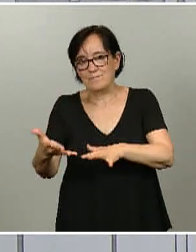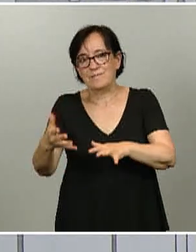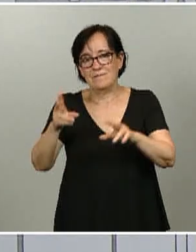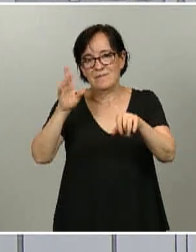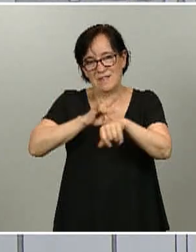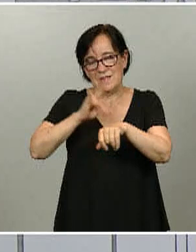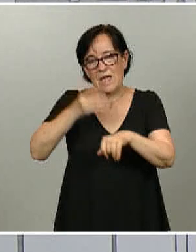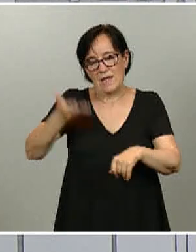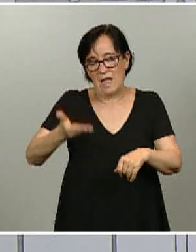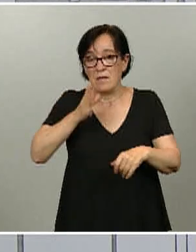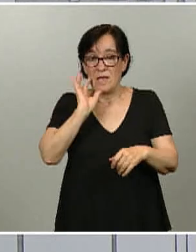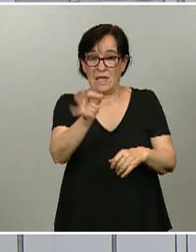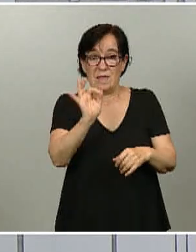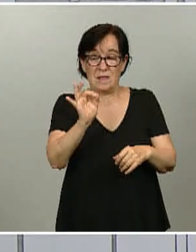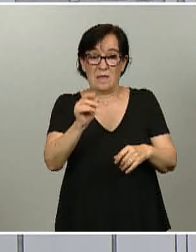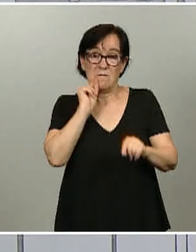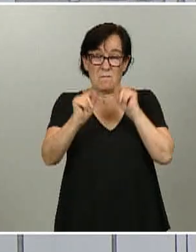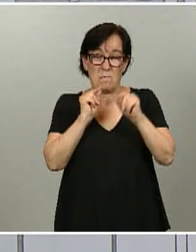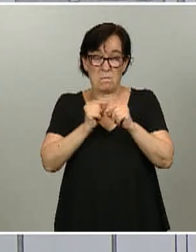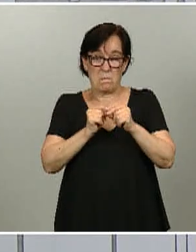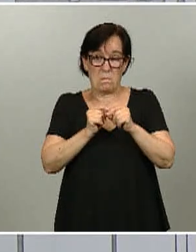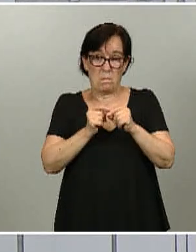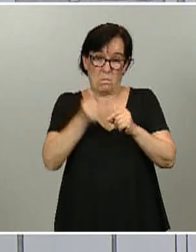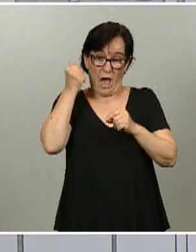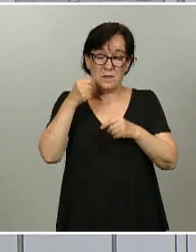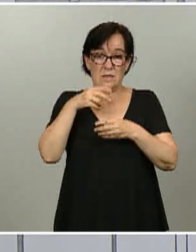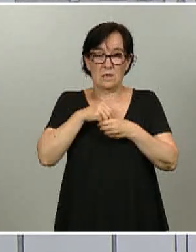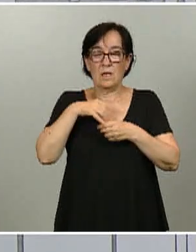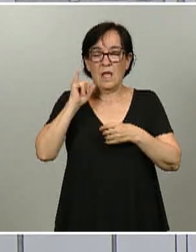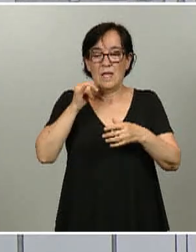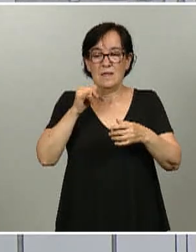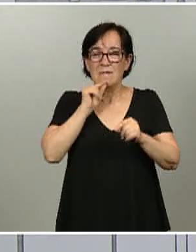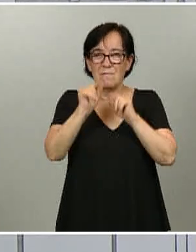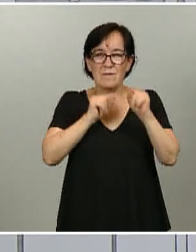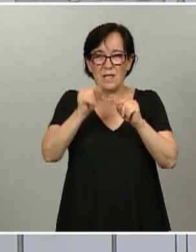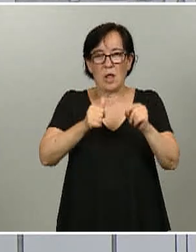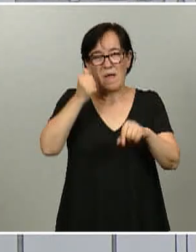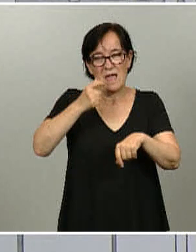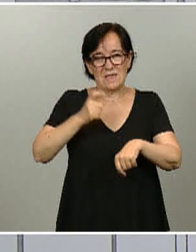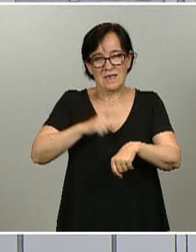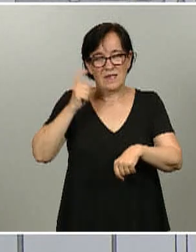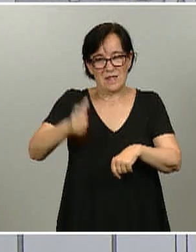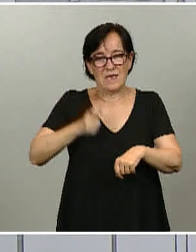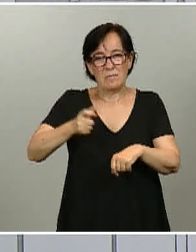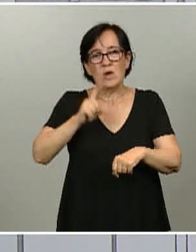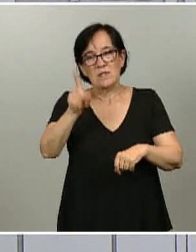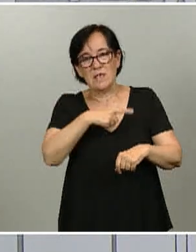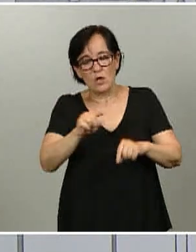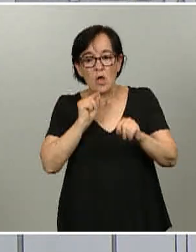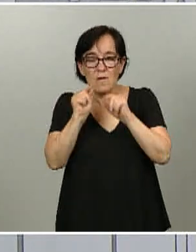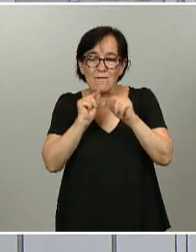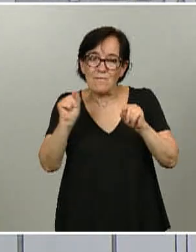con mayor carga viral probablemente tiene virus detectable durante más tiempo, sea o no infectivo. Esa es otra